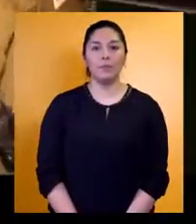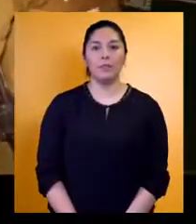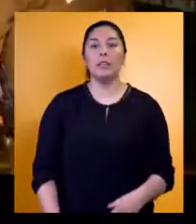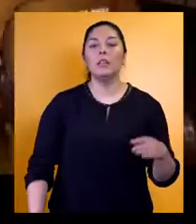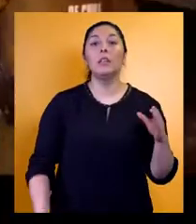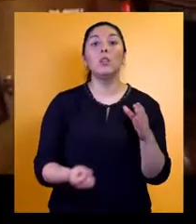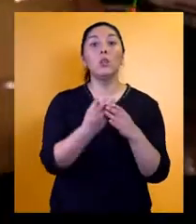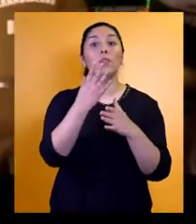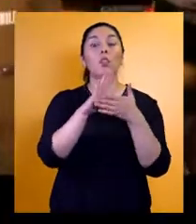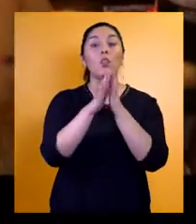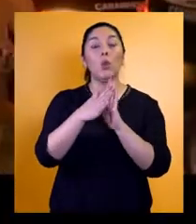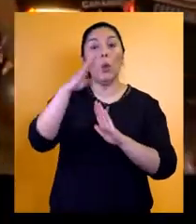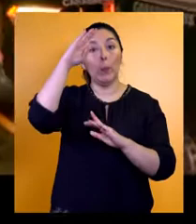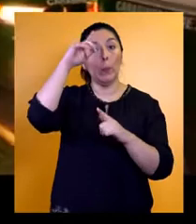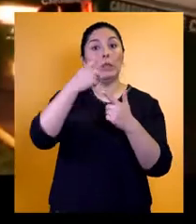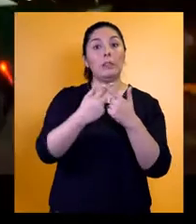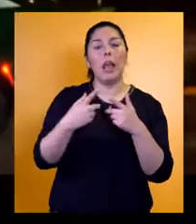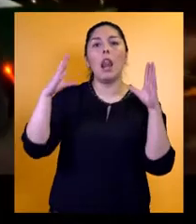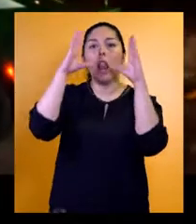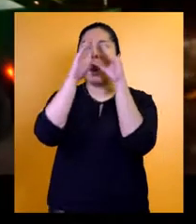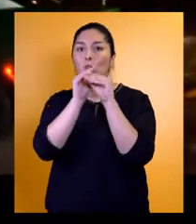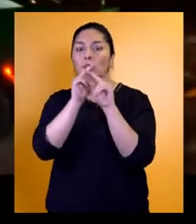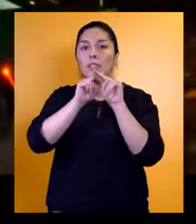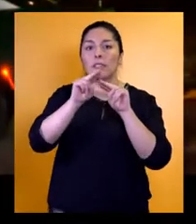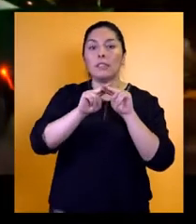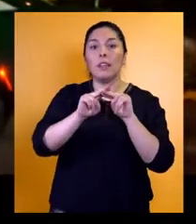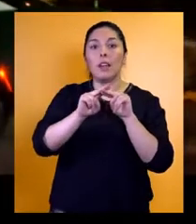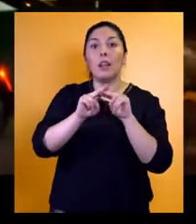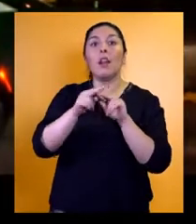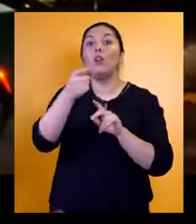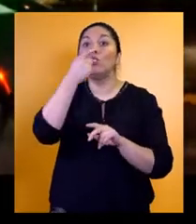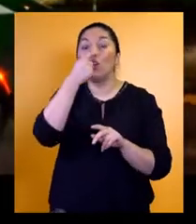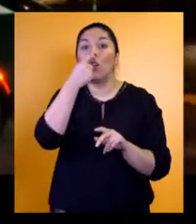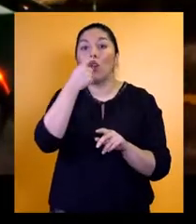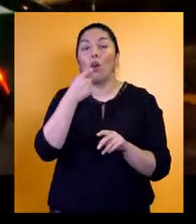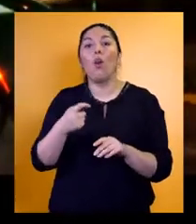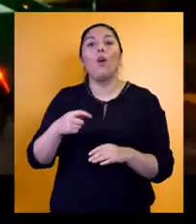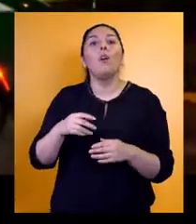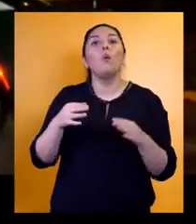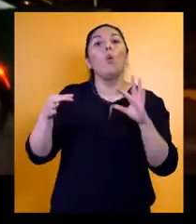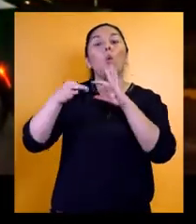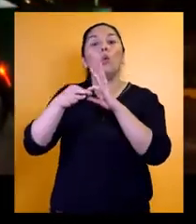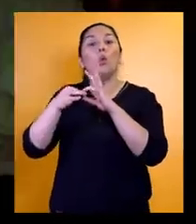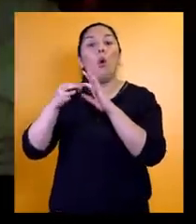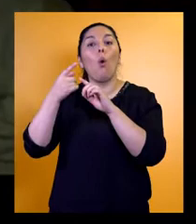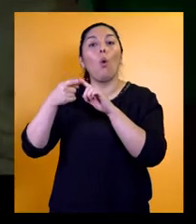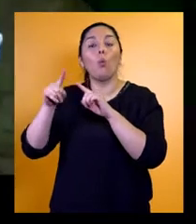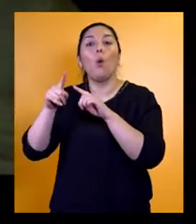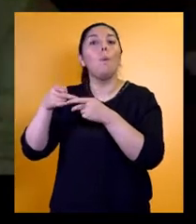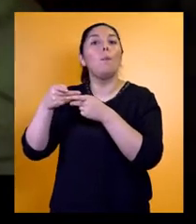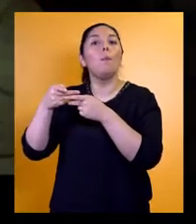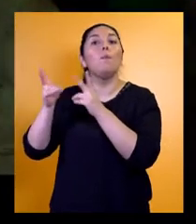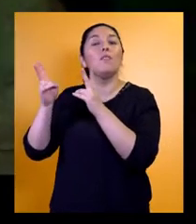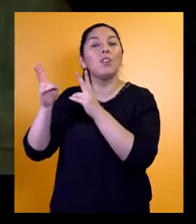Un nuevo operativo policial nocturno coordinado por la Gobernación Provincial de Osorno realizó Carabineros junto a funcionarios de servicios